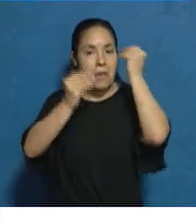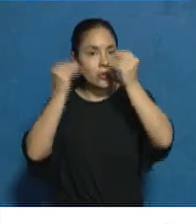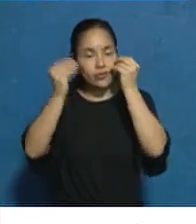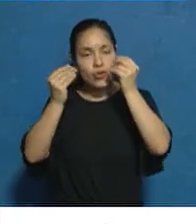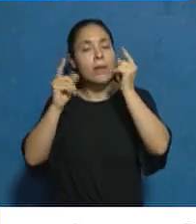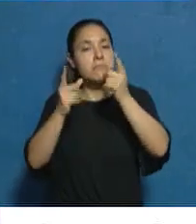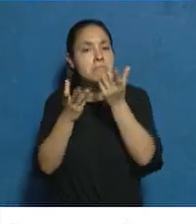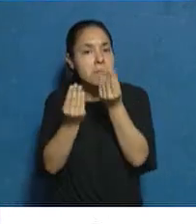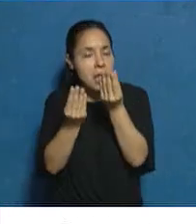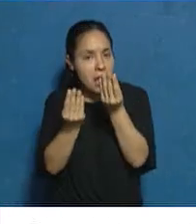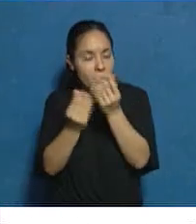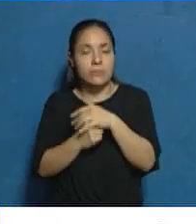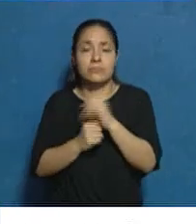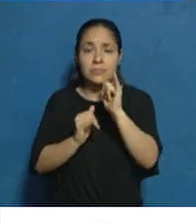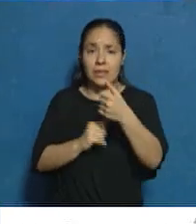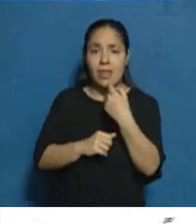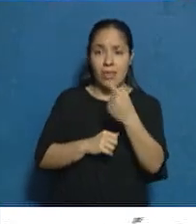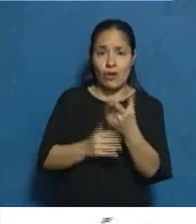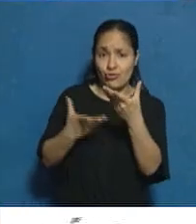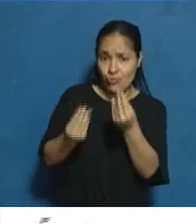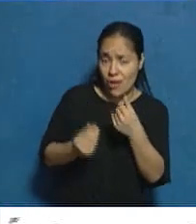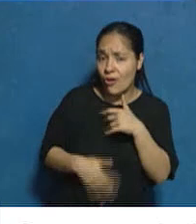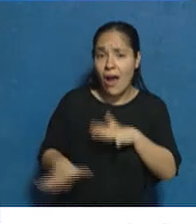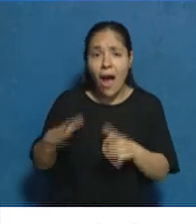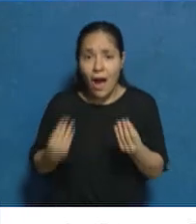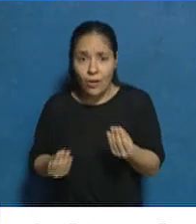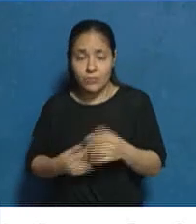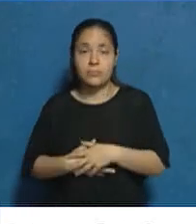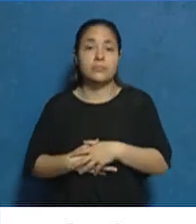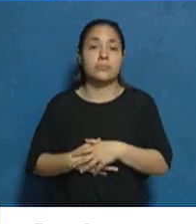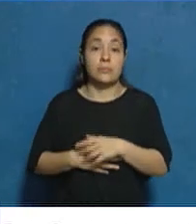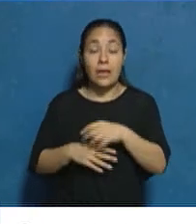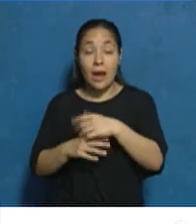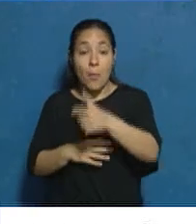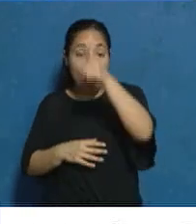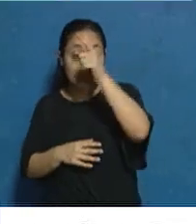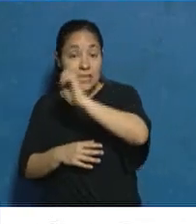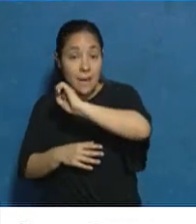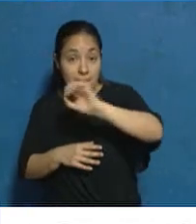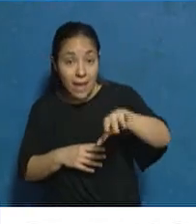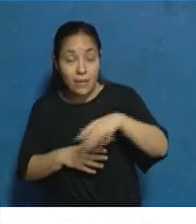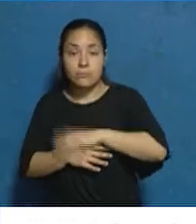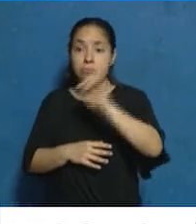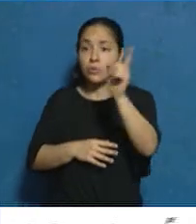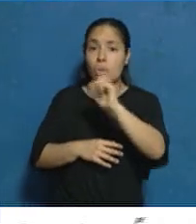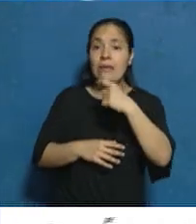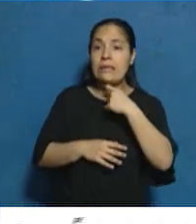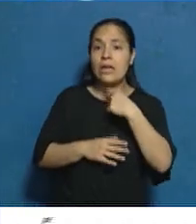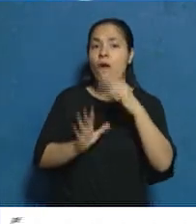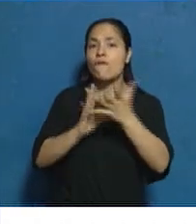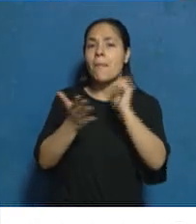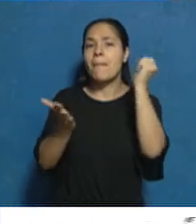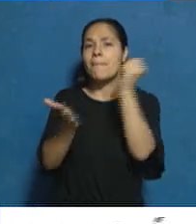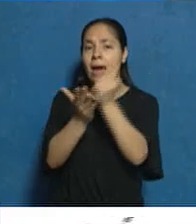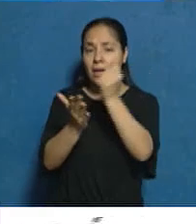se quiere, ¿no? Claro, ella decía textual, tengo miedo, ¿qué hago? Le preguntan, ¿mandamos un móvil? No, simplemente quiero que quede constancia de que